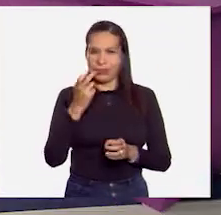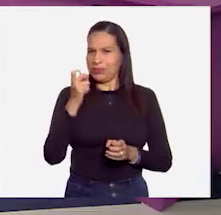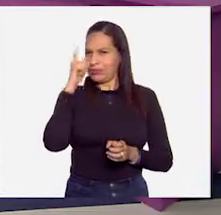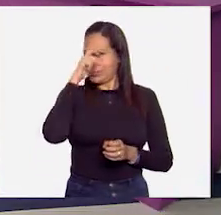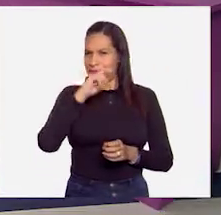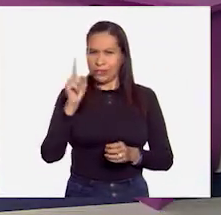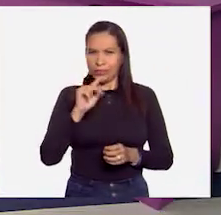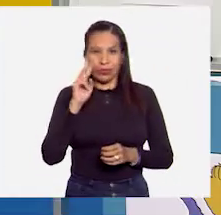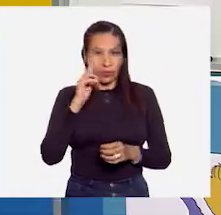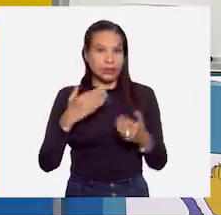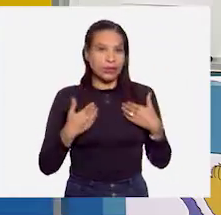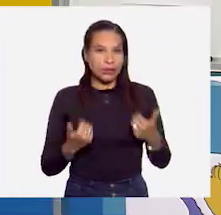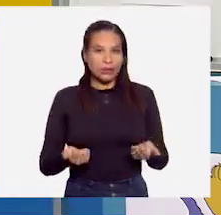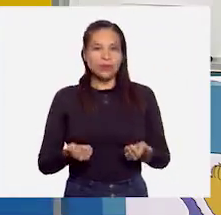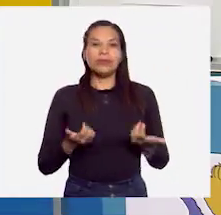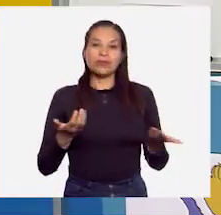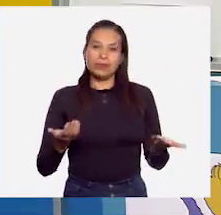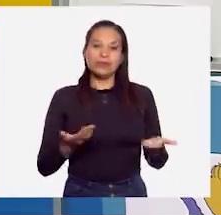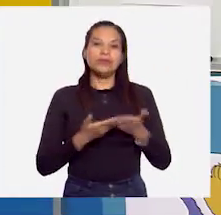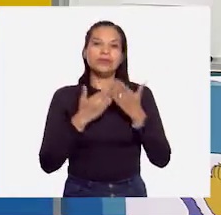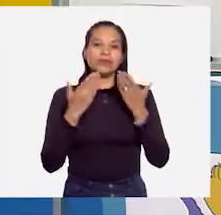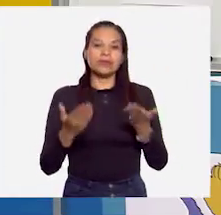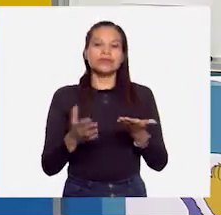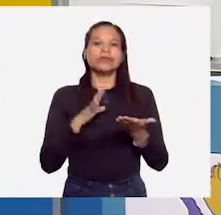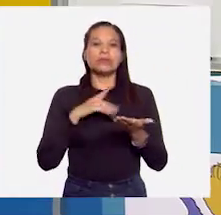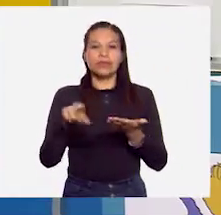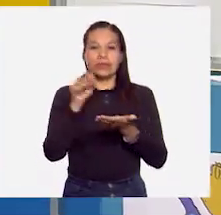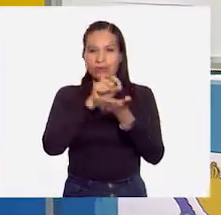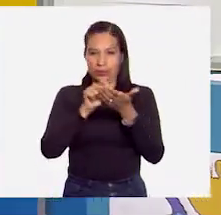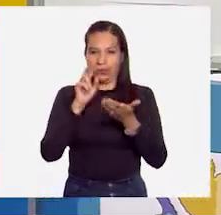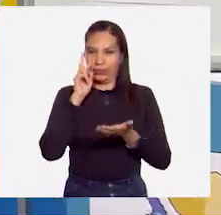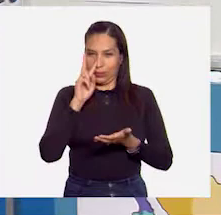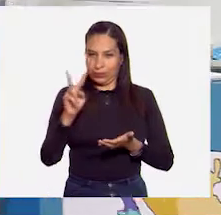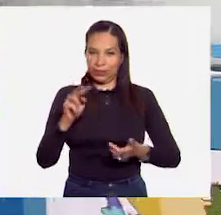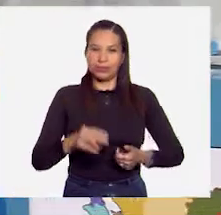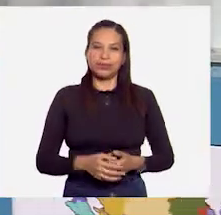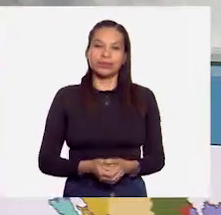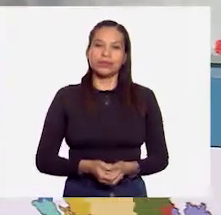tan difícil? Ahora lo anotamos así.